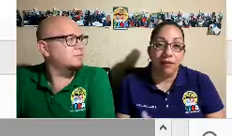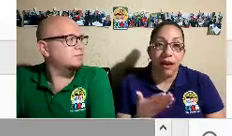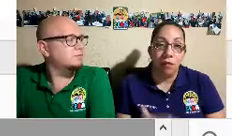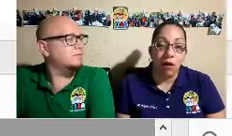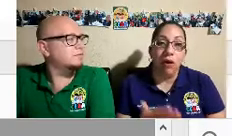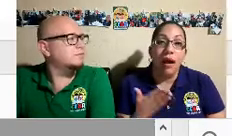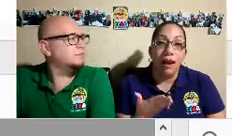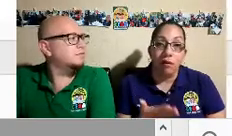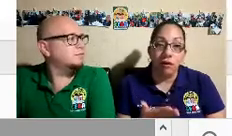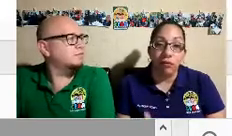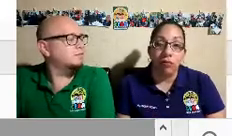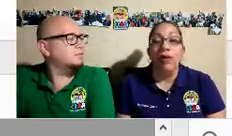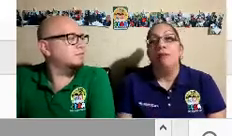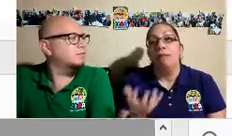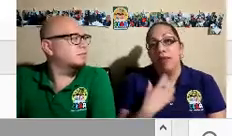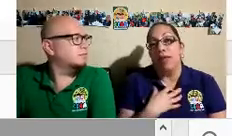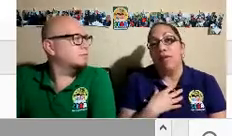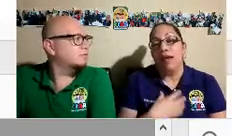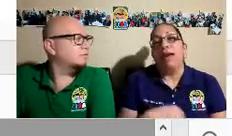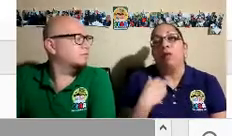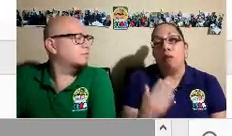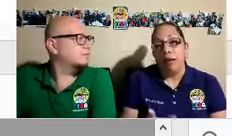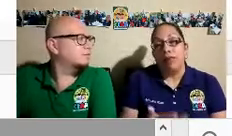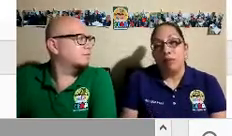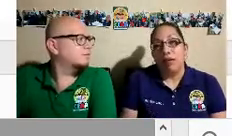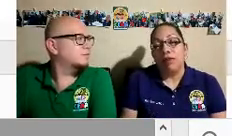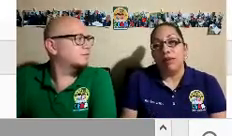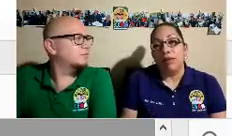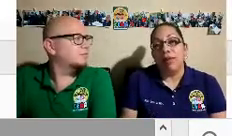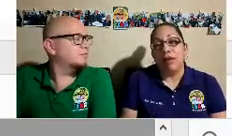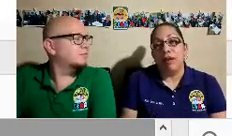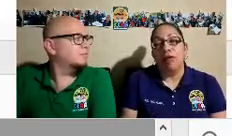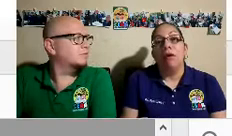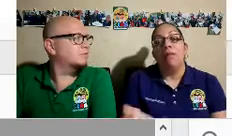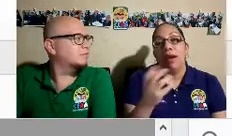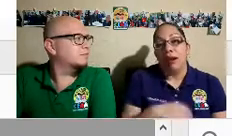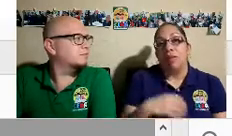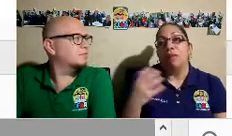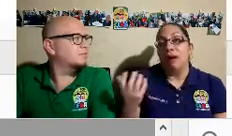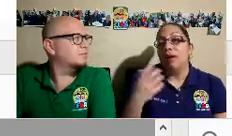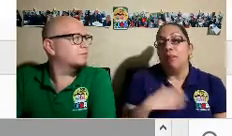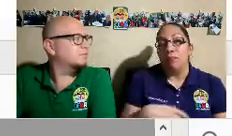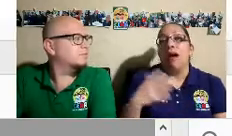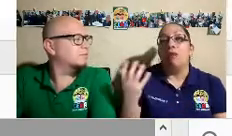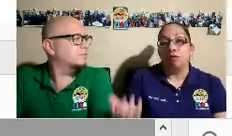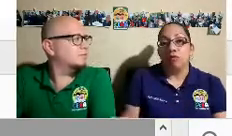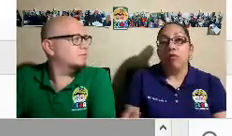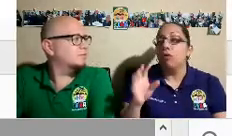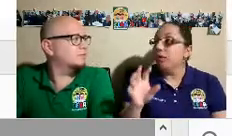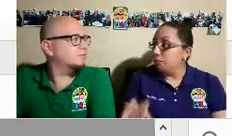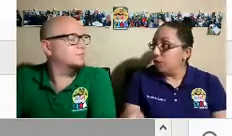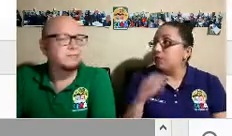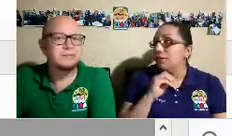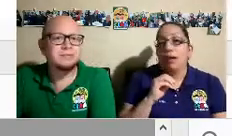describa, de acuerdo a la longitud, pueda adivinar cuál es el objeto que está describiendo para que el mamá, papá o su